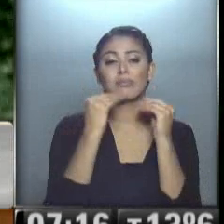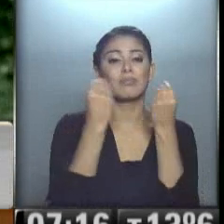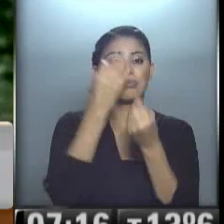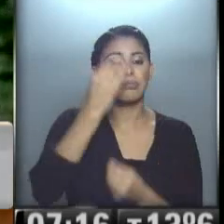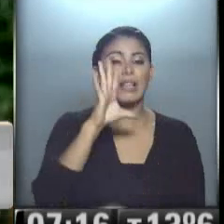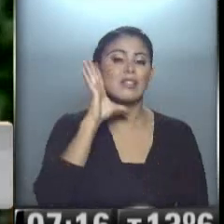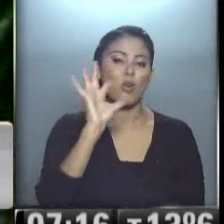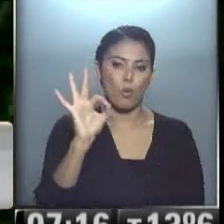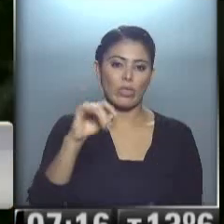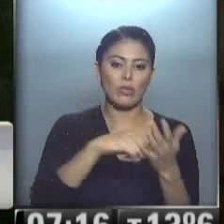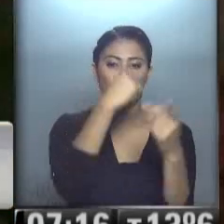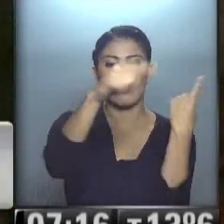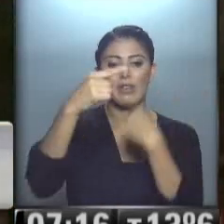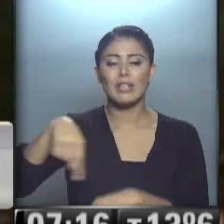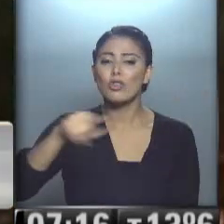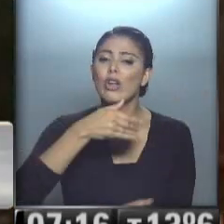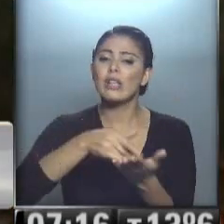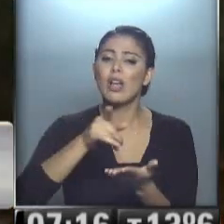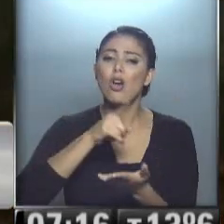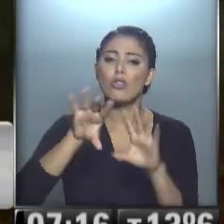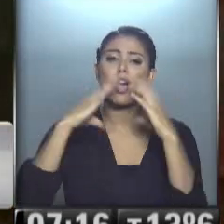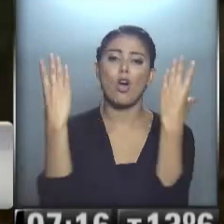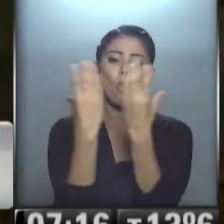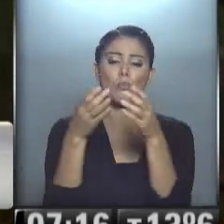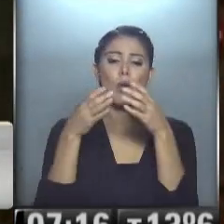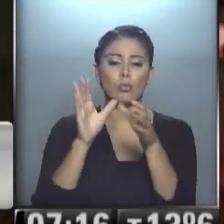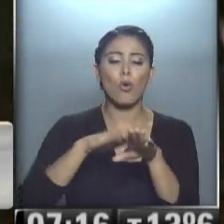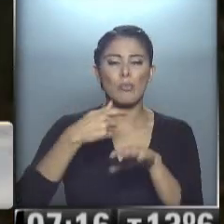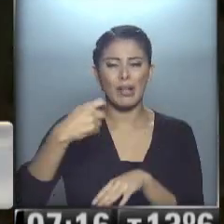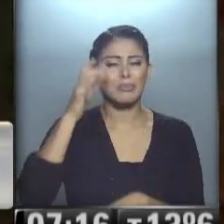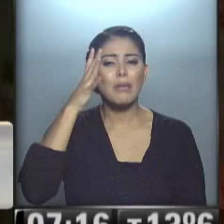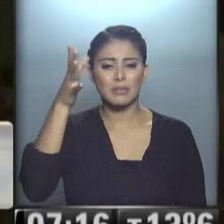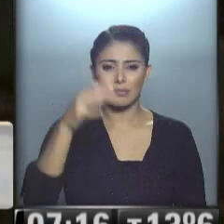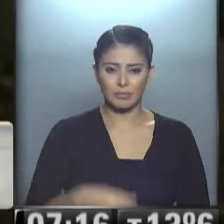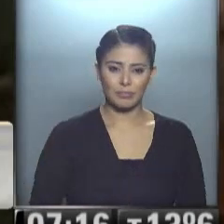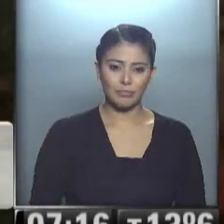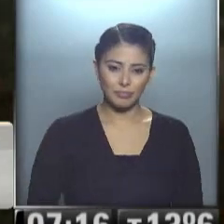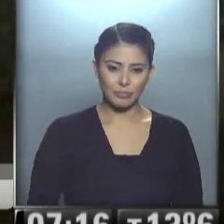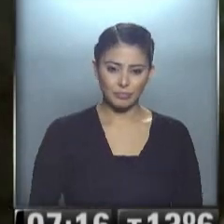ciudades, Recife, que rechaza la realización de la Copa del Mundo por los gastos que trae consigo.